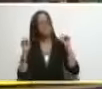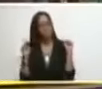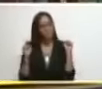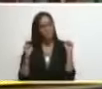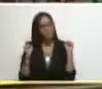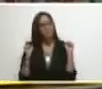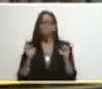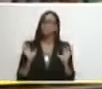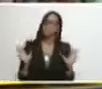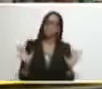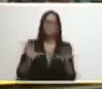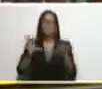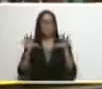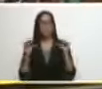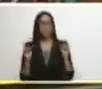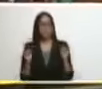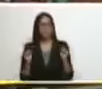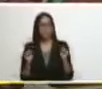entendió.